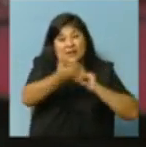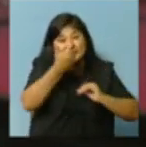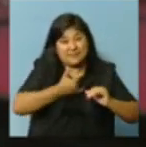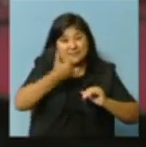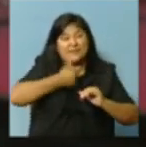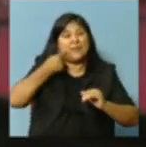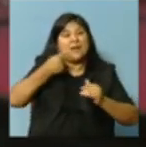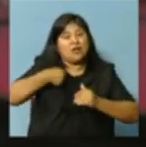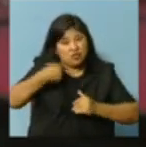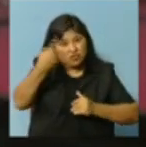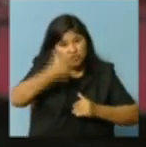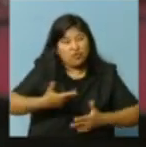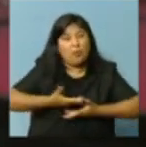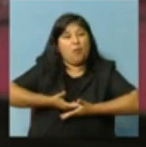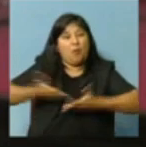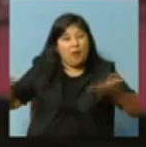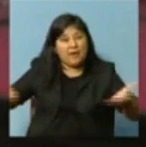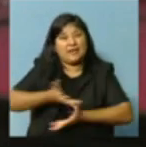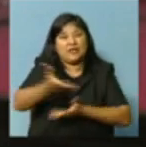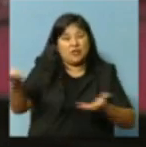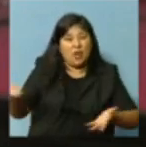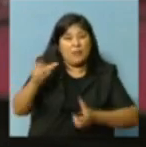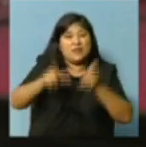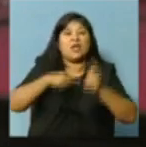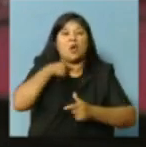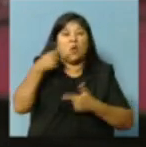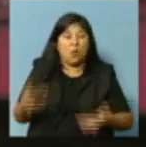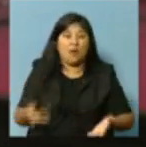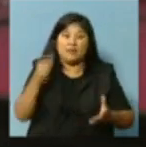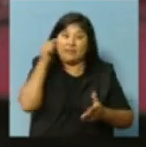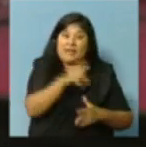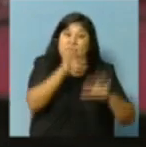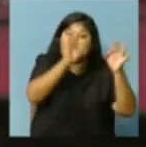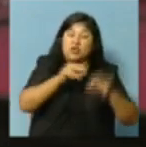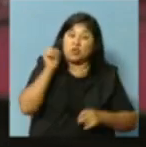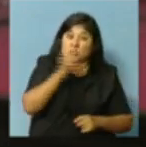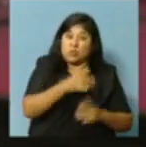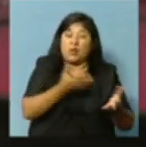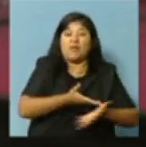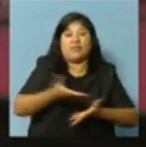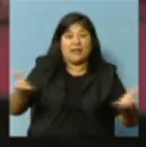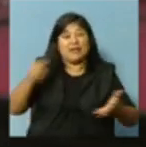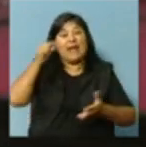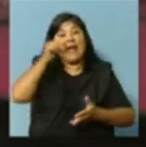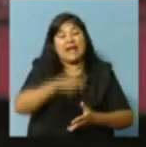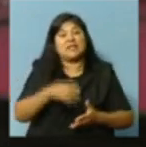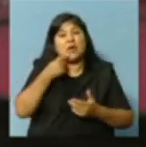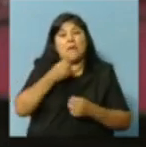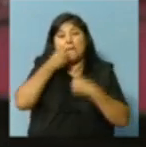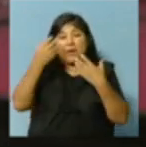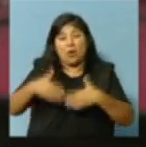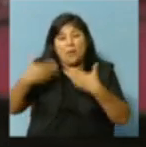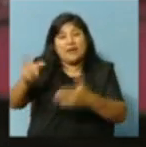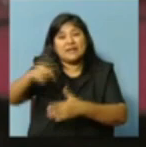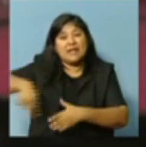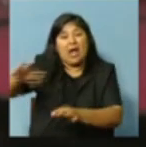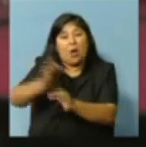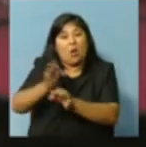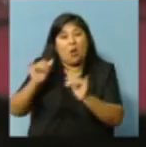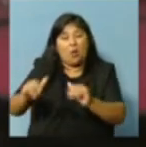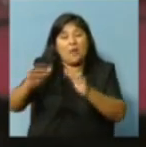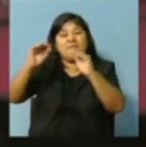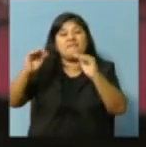toda la comunidad los alcances de este programa que esperemos que sirva para bajar estos índices preocupantes de